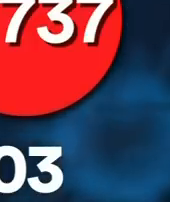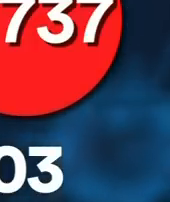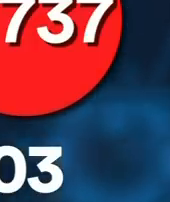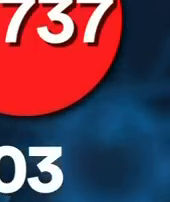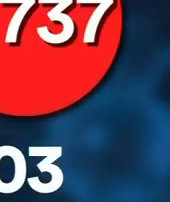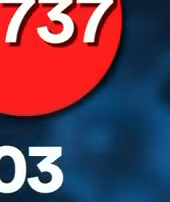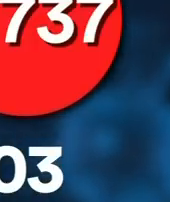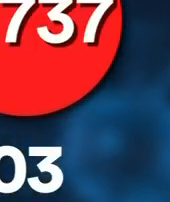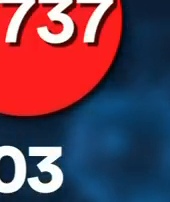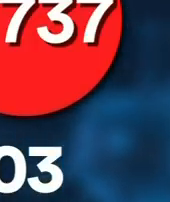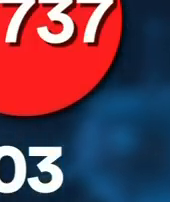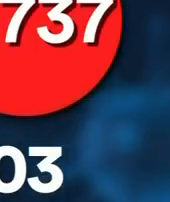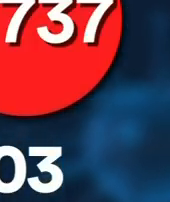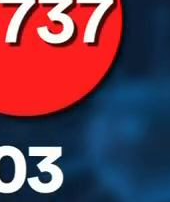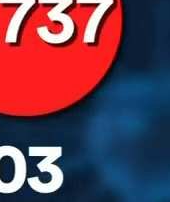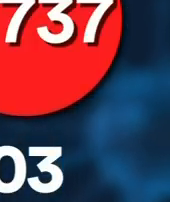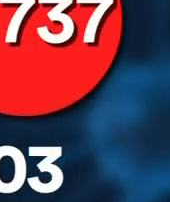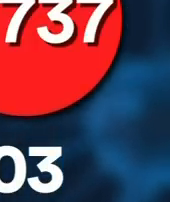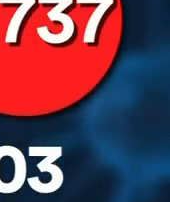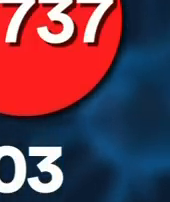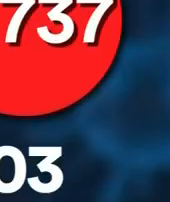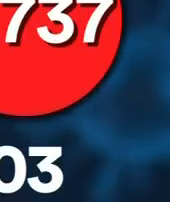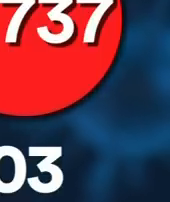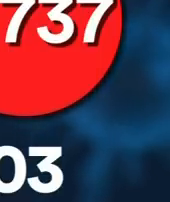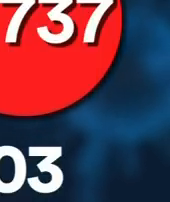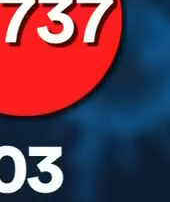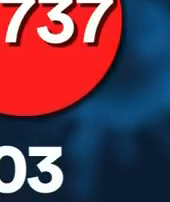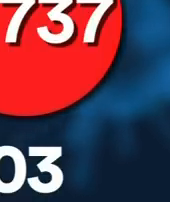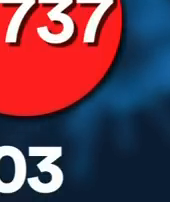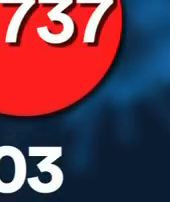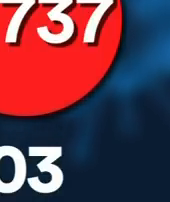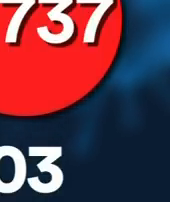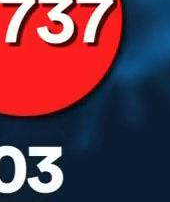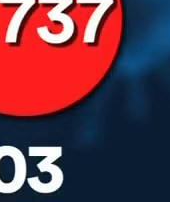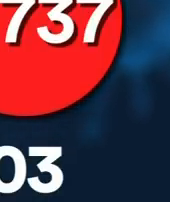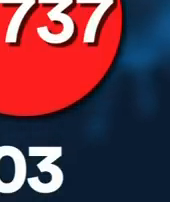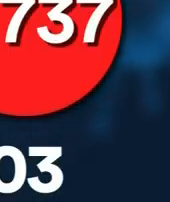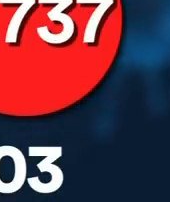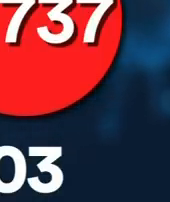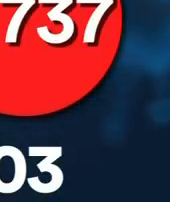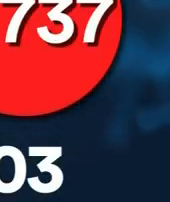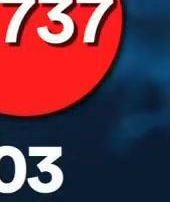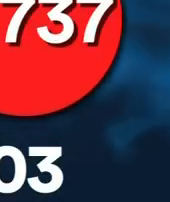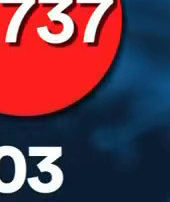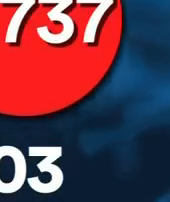nos dio finalmente el informe que en relación a las proyecciones estadísticas